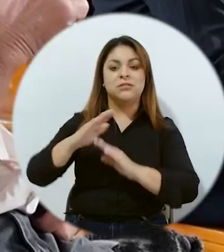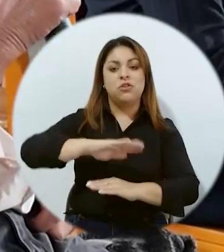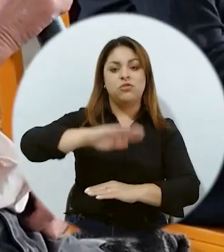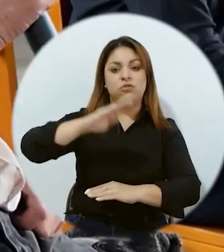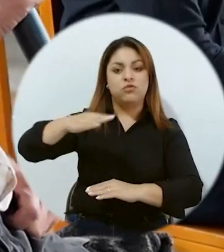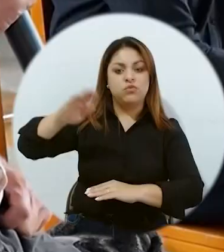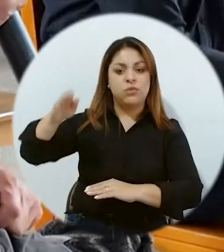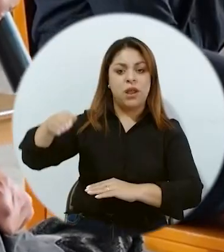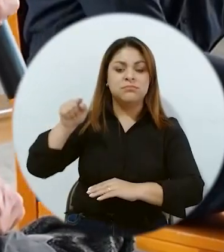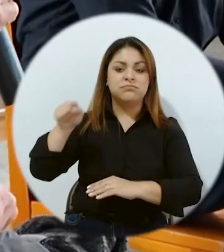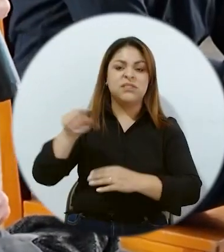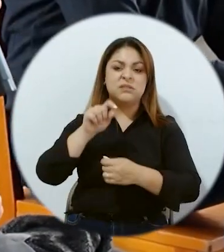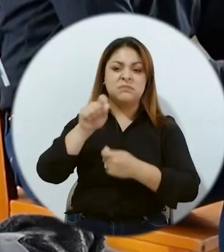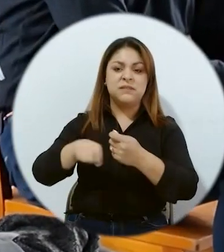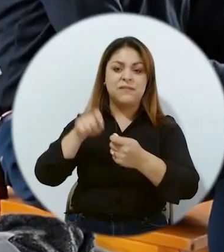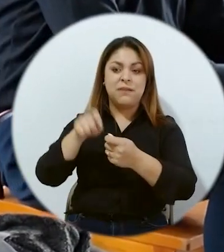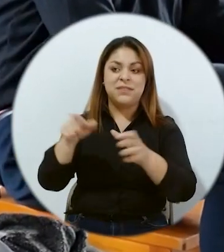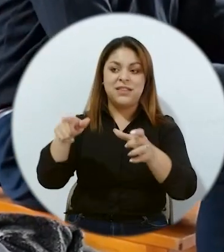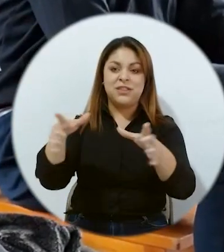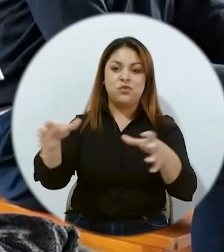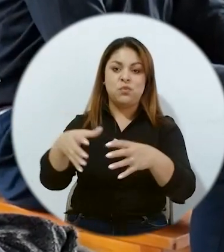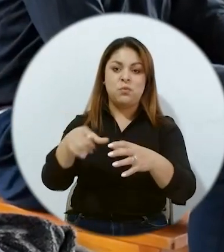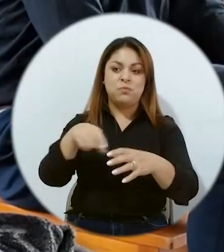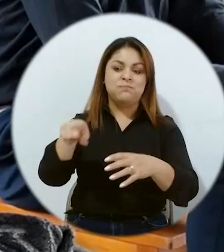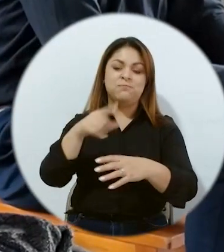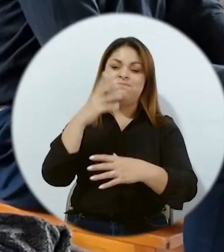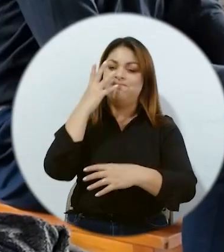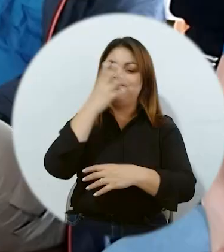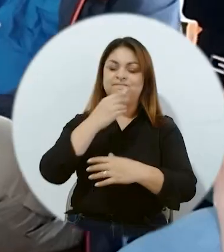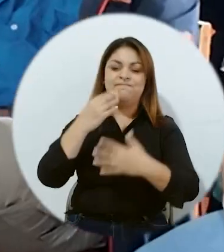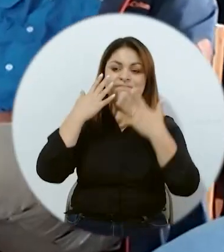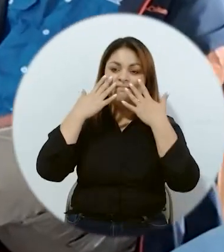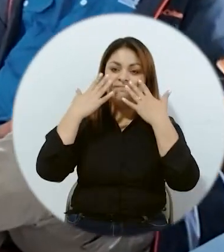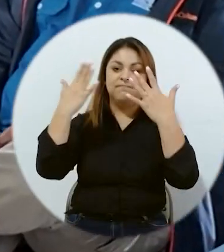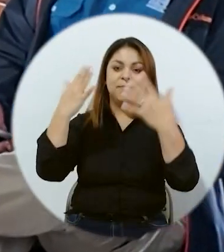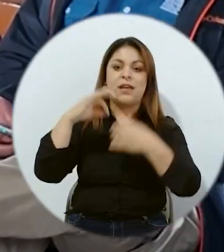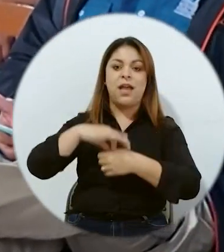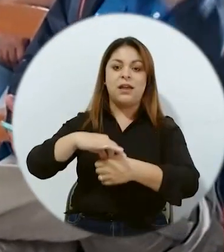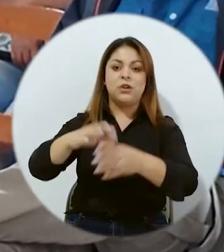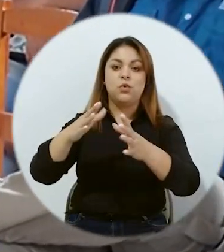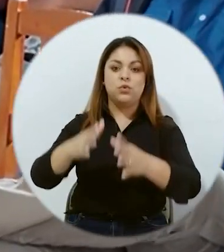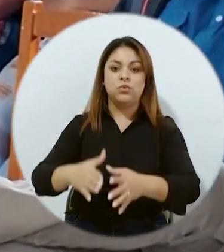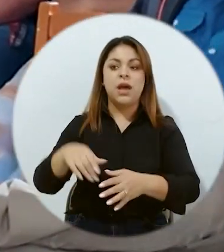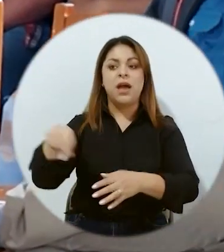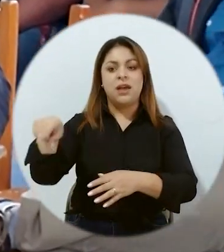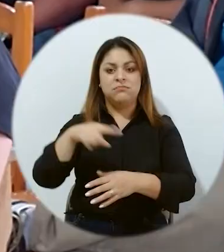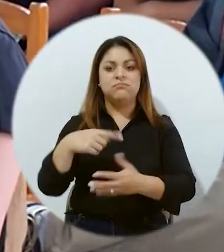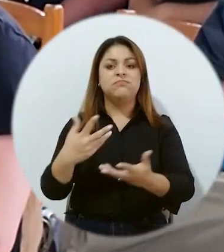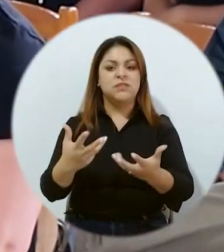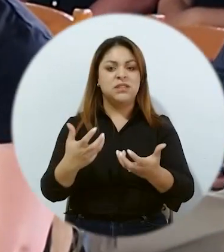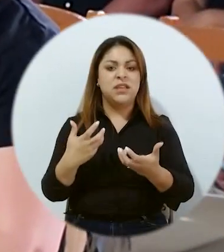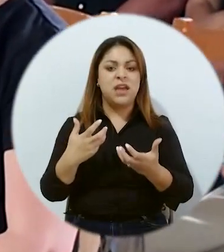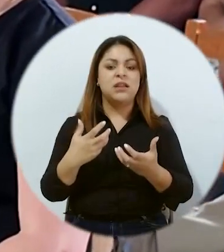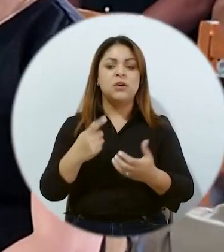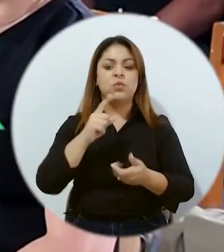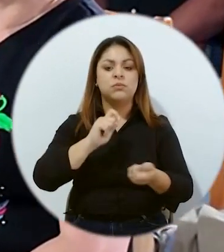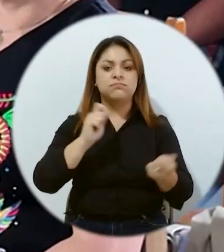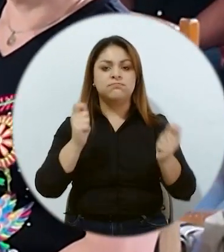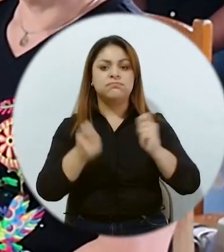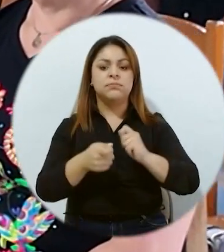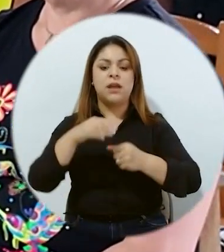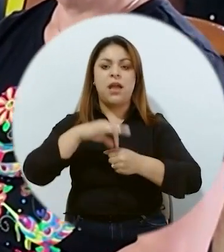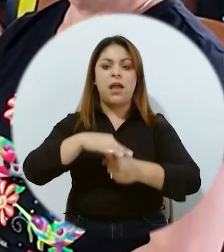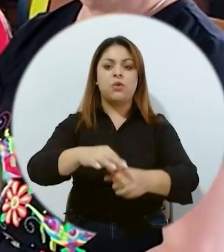rurales, particularmente con este grupo admirable de agricultores que han apostado por una transición